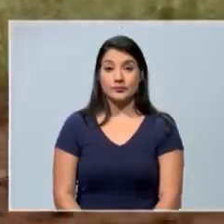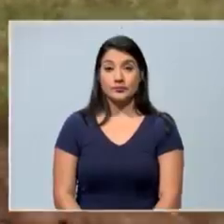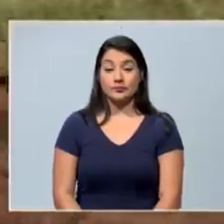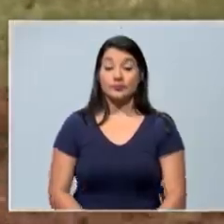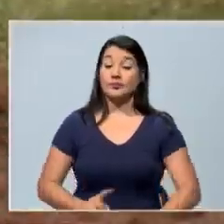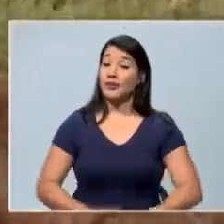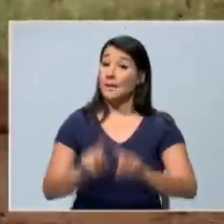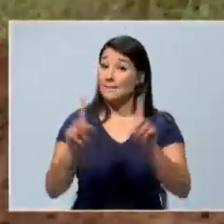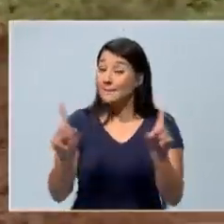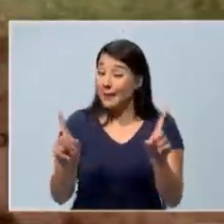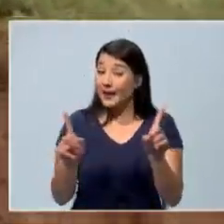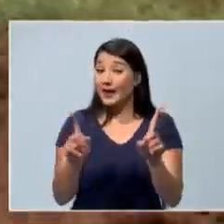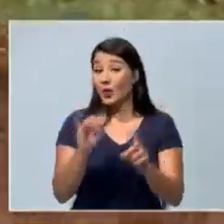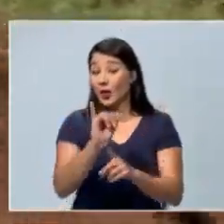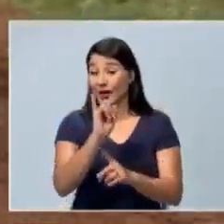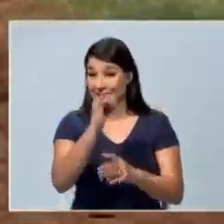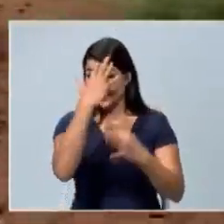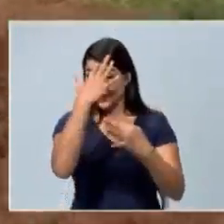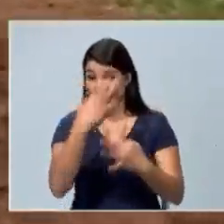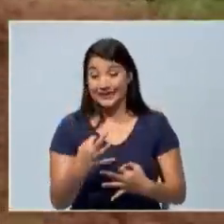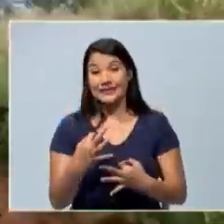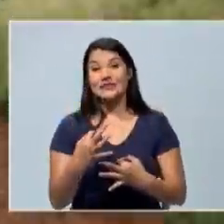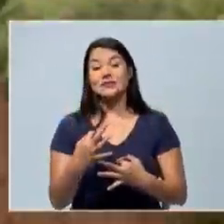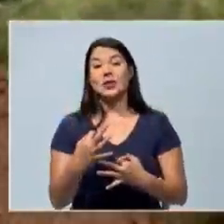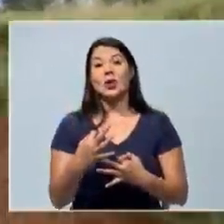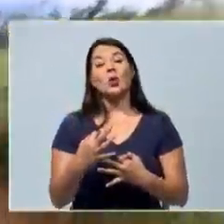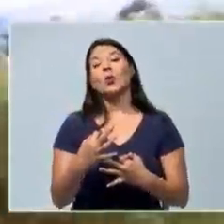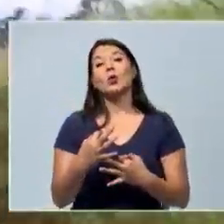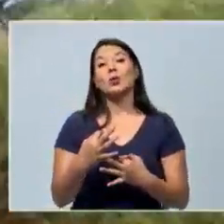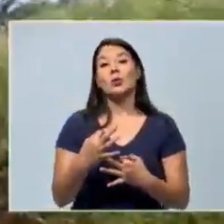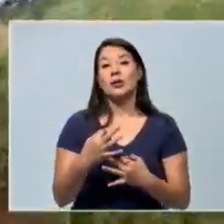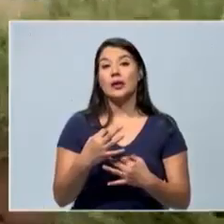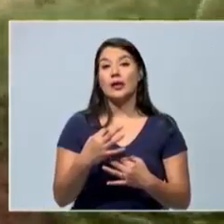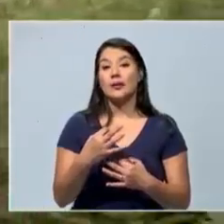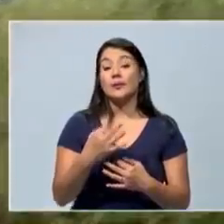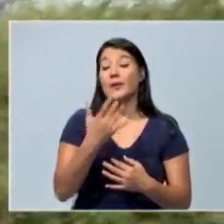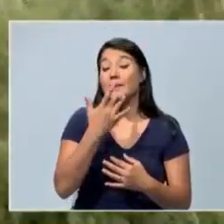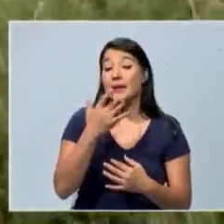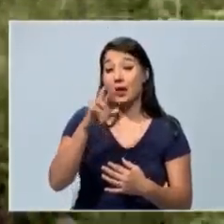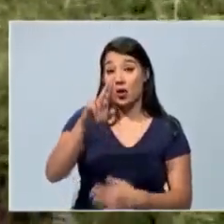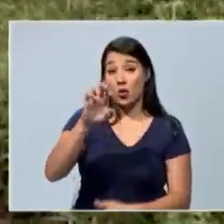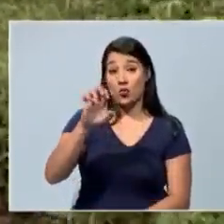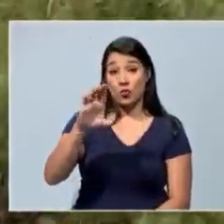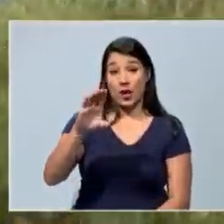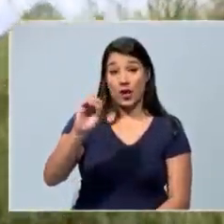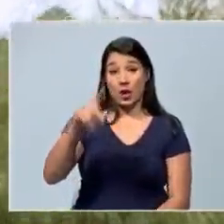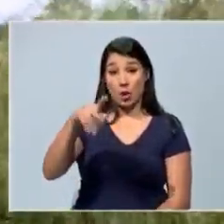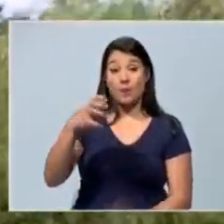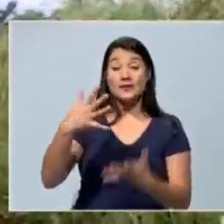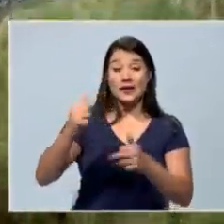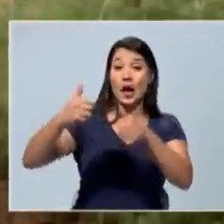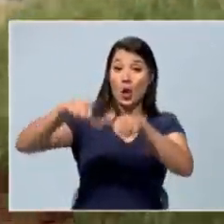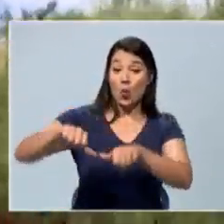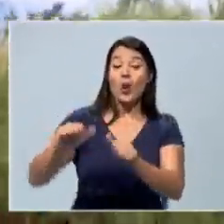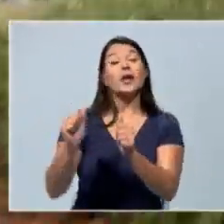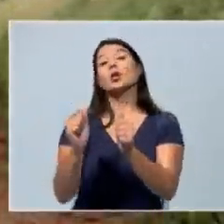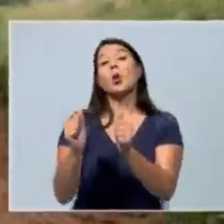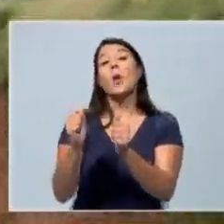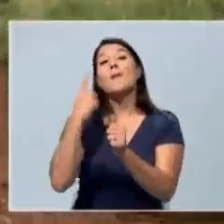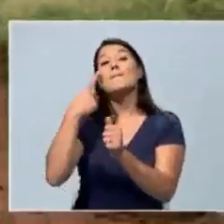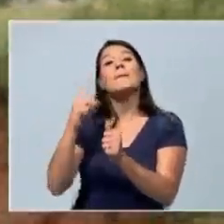Pero la medida de prevención a la que Recope le apuesta más es un convenio con el Ministerio de Seguridad para que les brinden recursos y que la fuerza pública